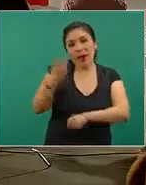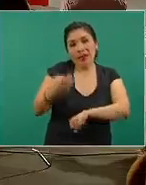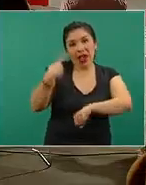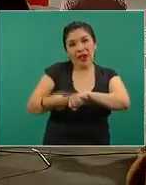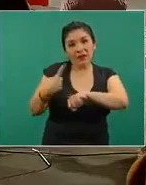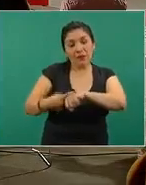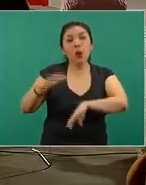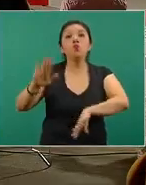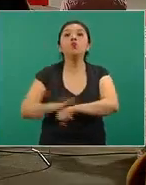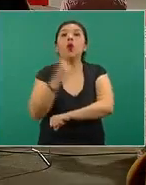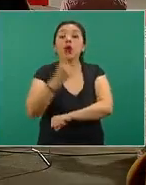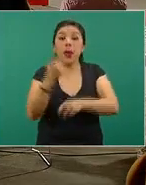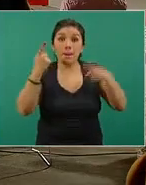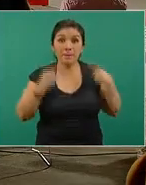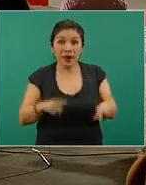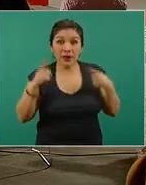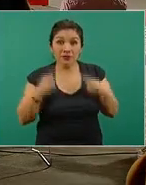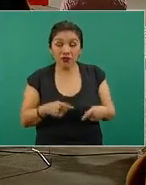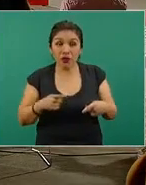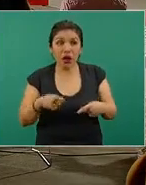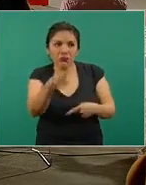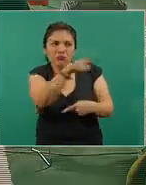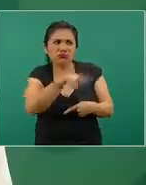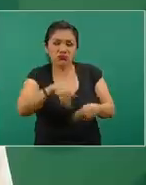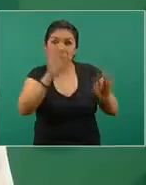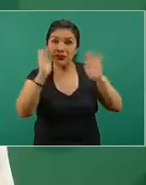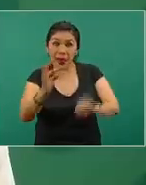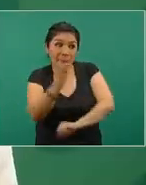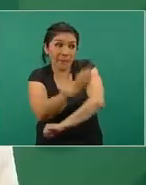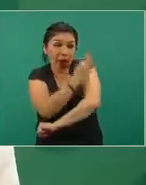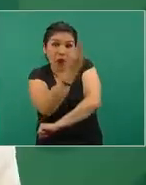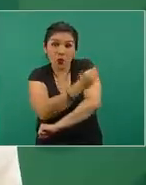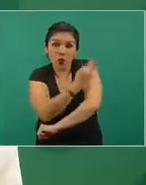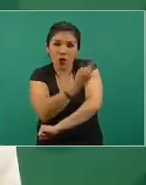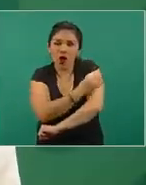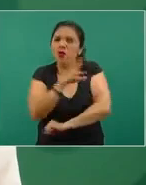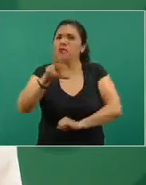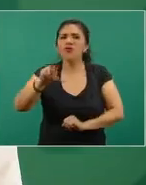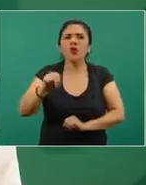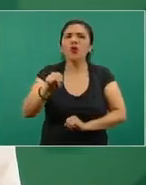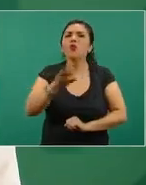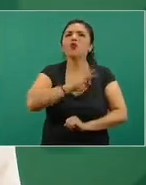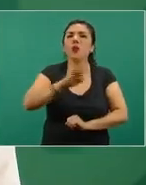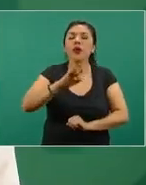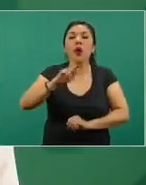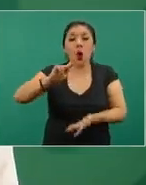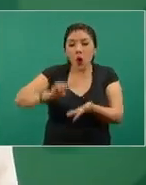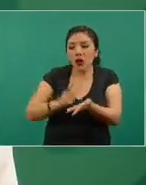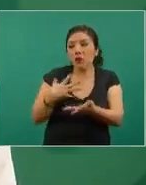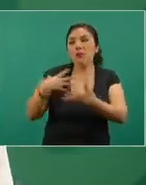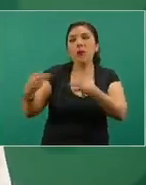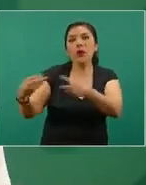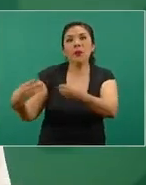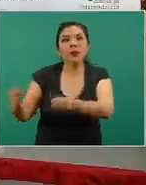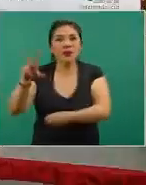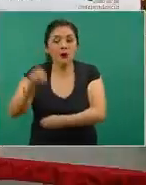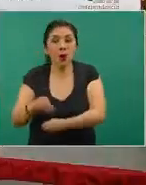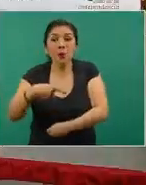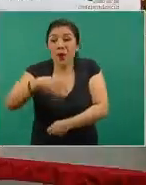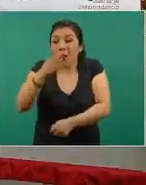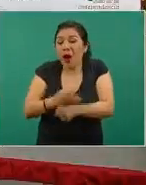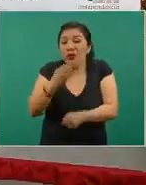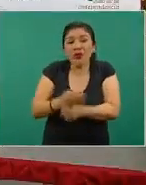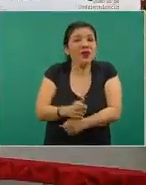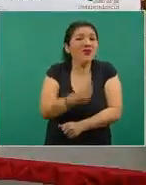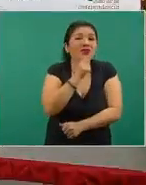las personas, una vez que tuvieran la vacuna, ya no tendrían la capacidad de contagiar. Pero hoy todavía no lo sabemos.